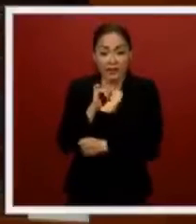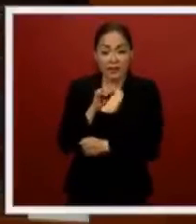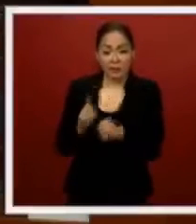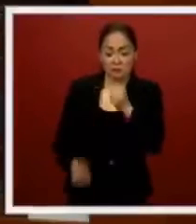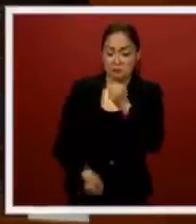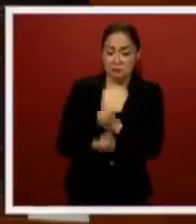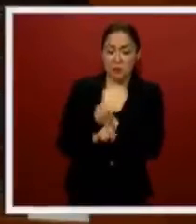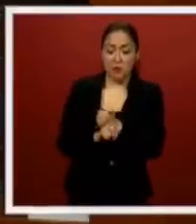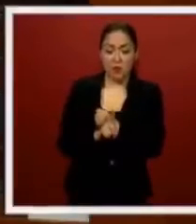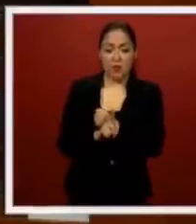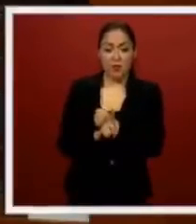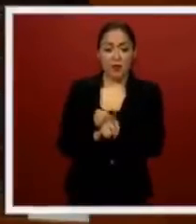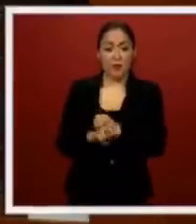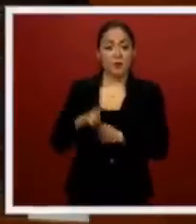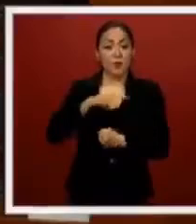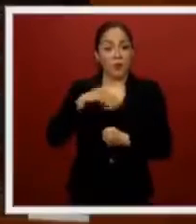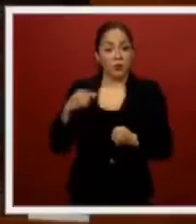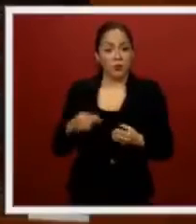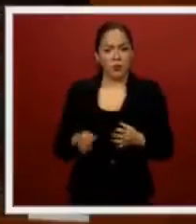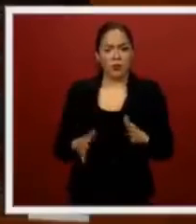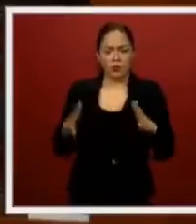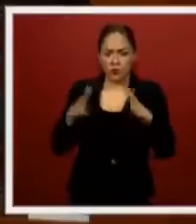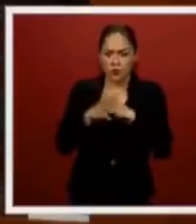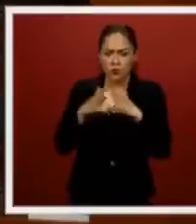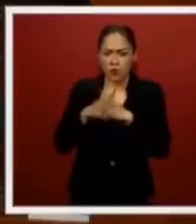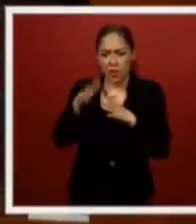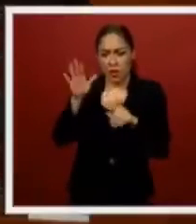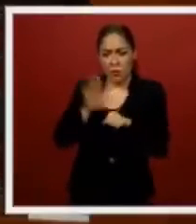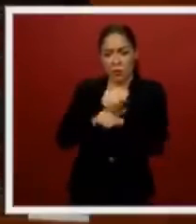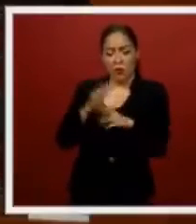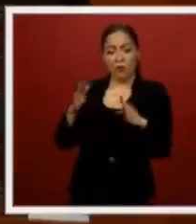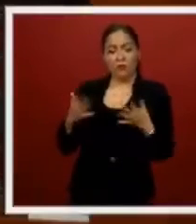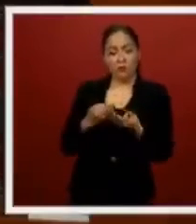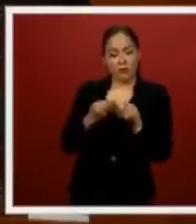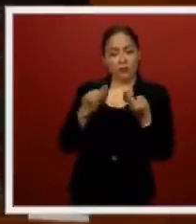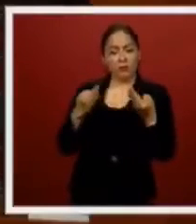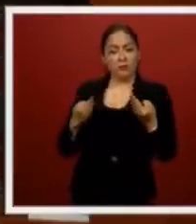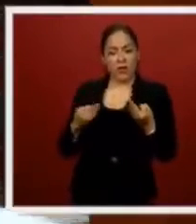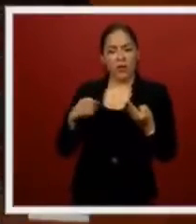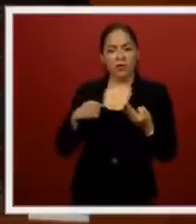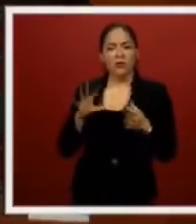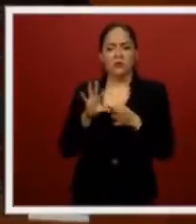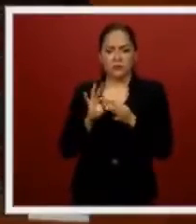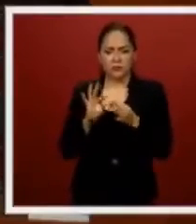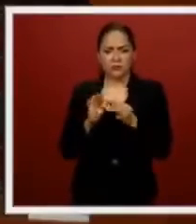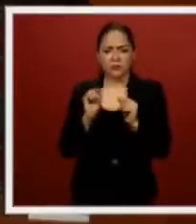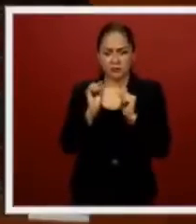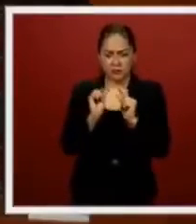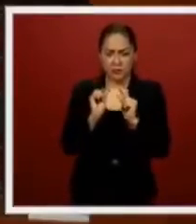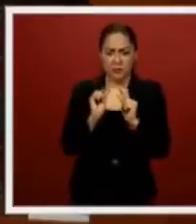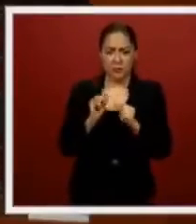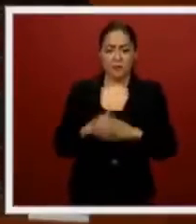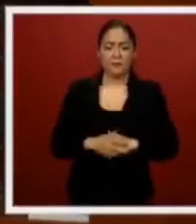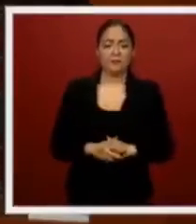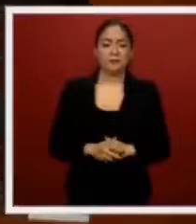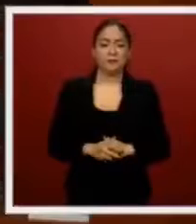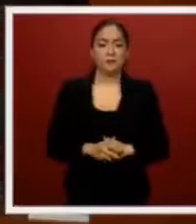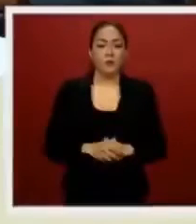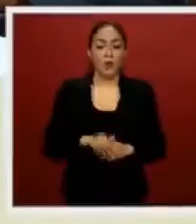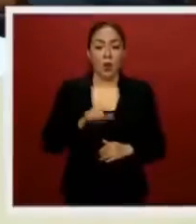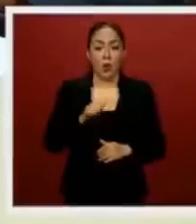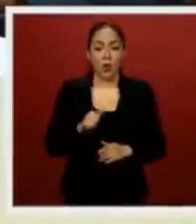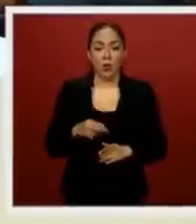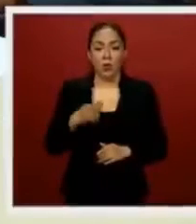tierra hoy tiene otras exigencias para la sociedad que voy a comentar en un momentito. La sobreexplotación, por